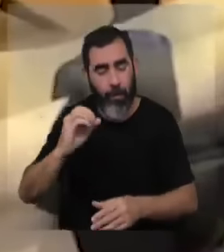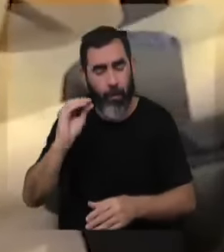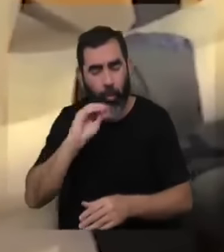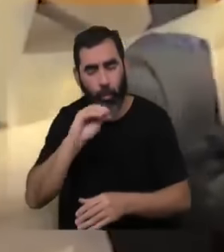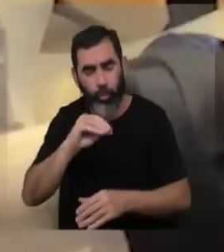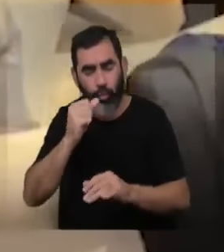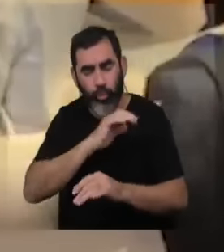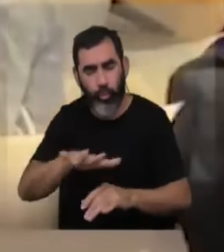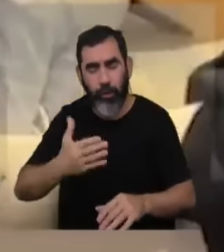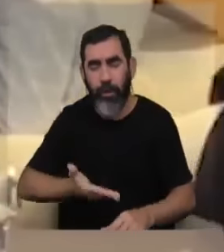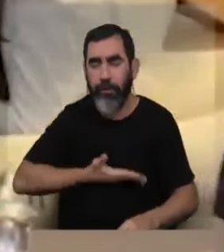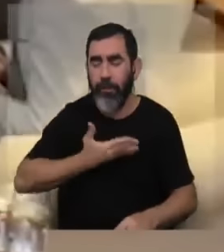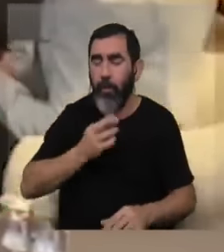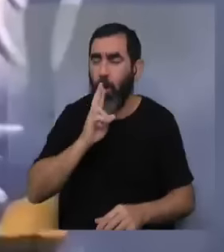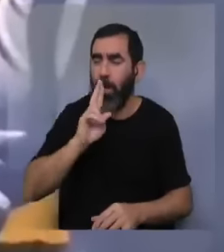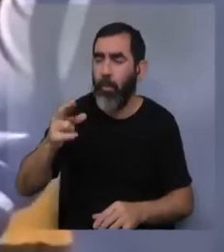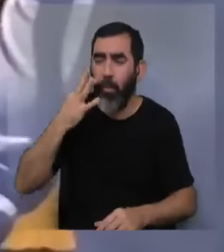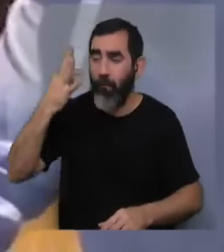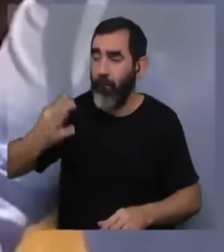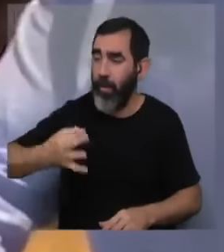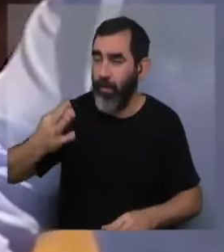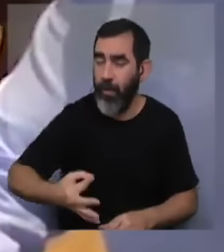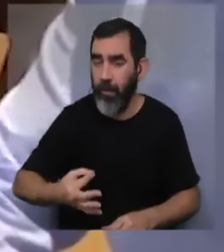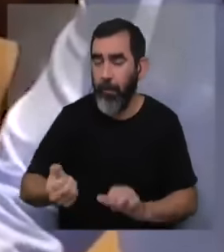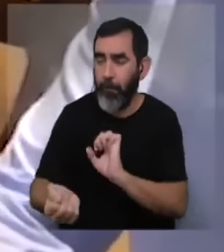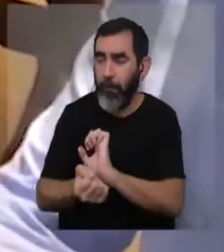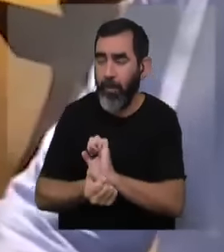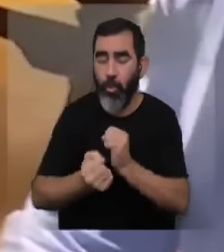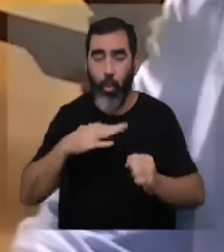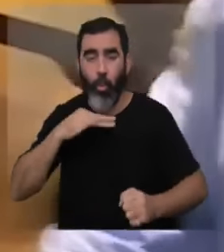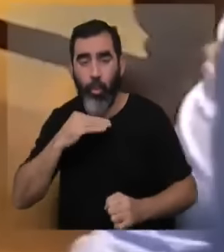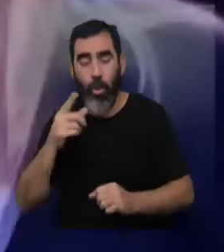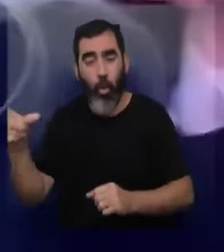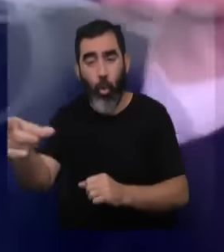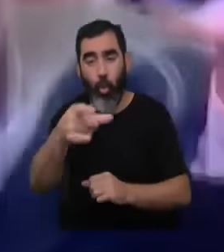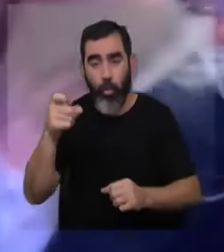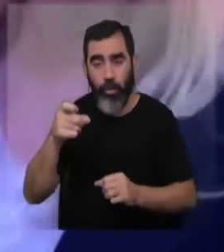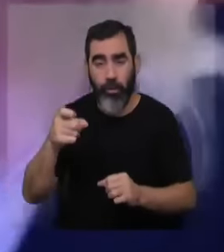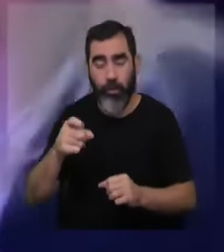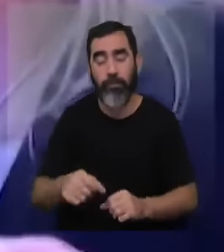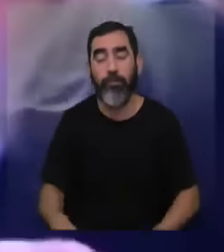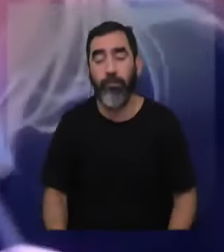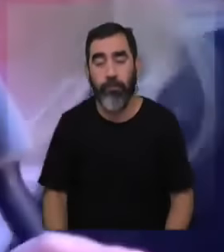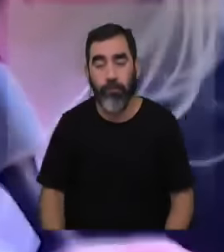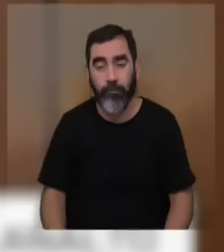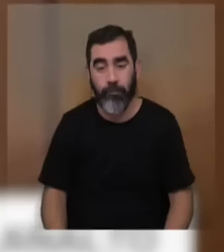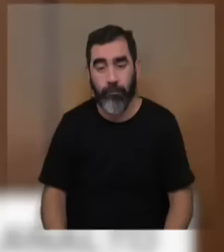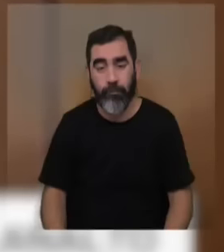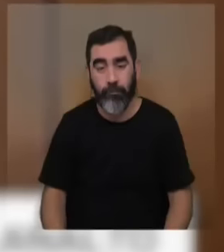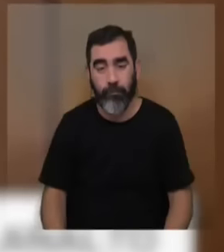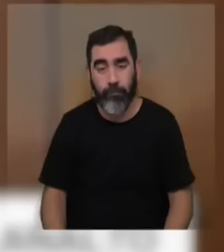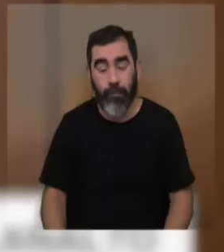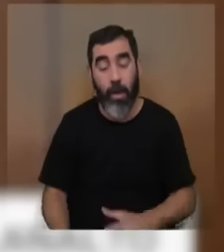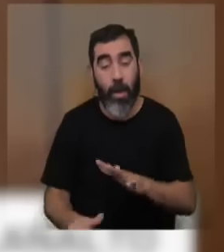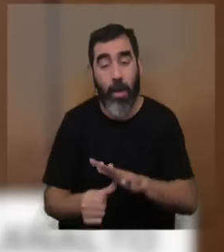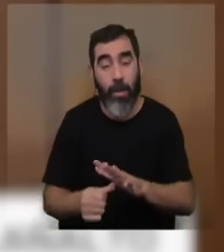historia se queja porque le respondo con verdad ha estado preso por corrupto y es comunista escribió el mandatario argentino el